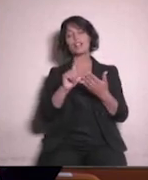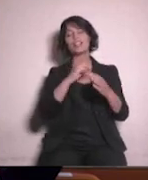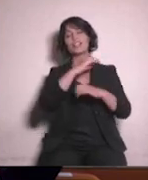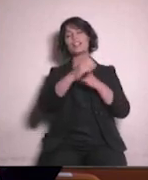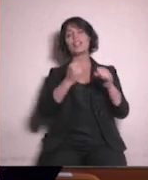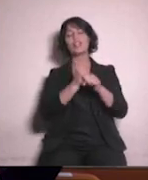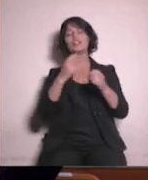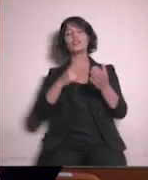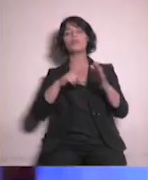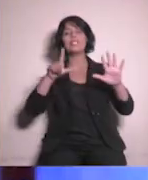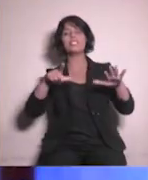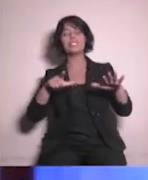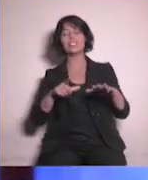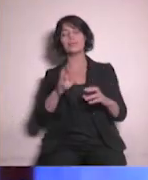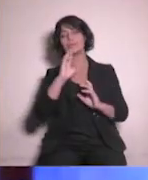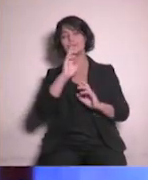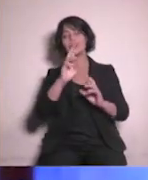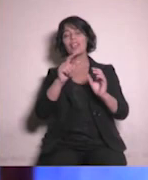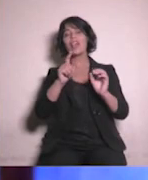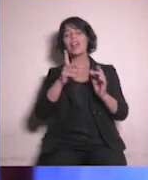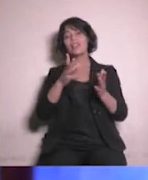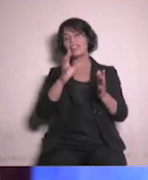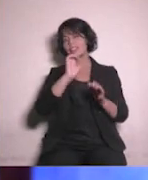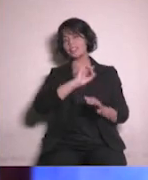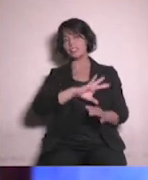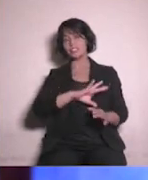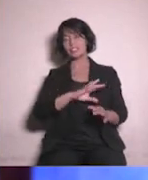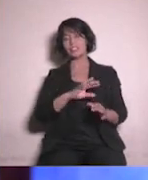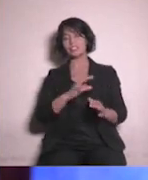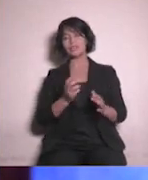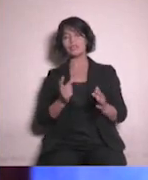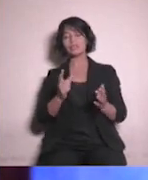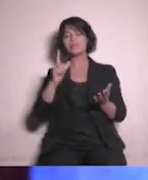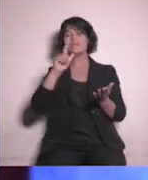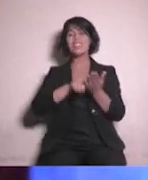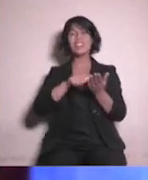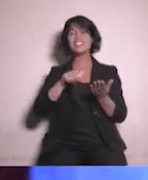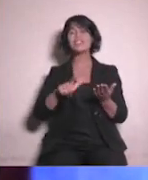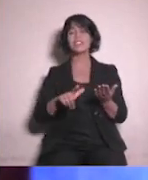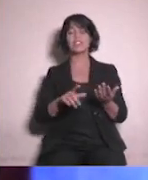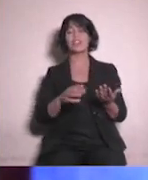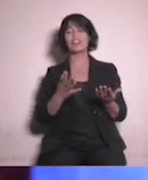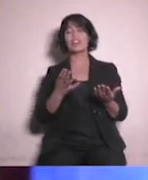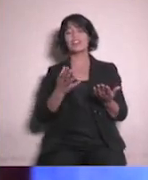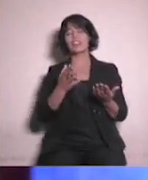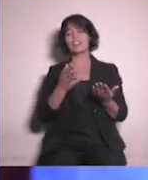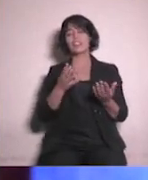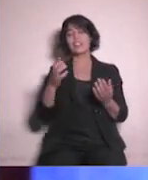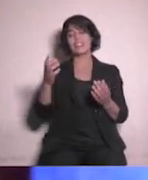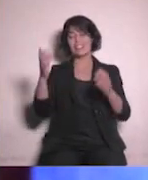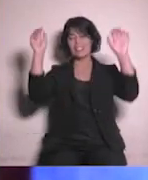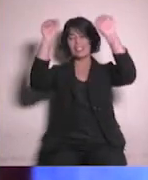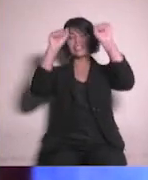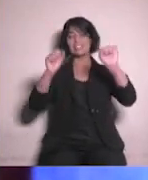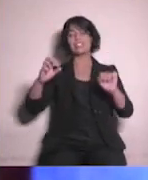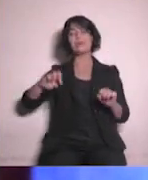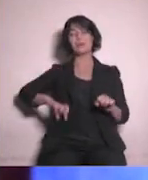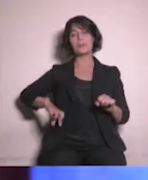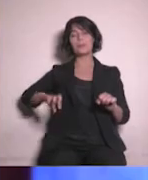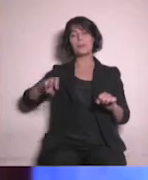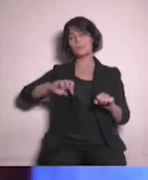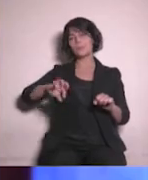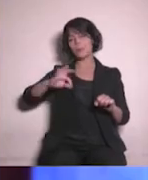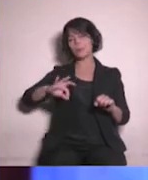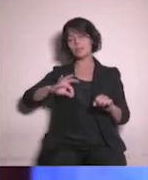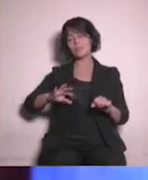2017. El resultado de Chile ratifica que nuestro sistema de pensiones tiene una estructura sólida, pero